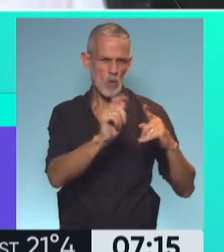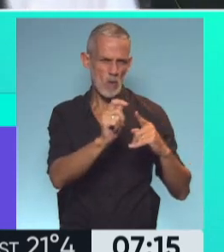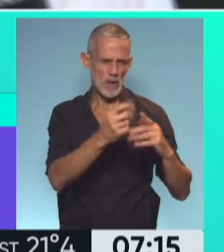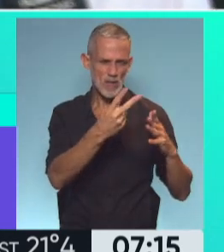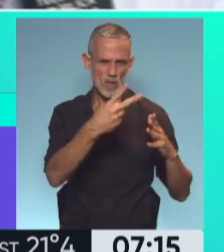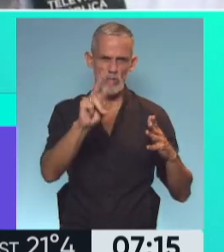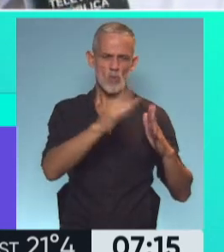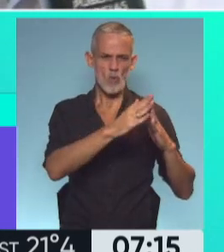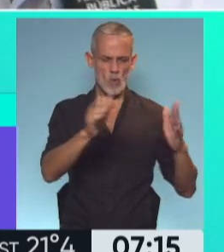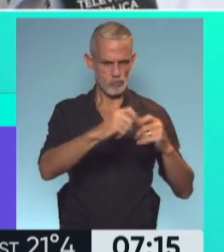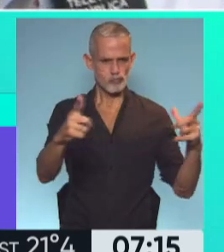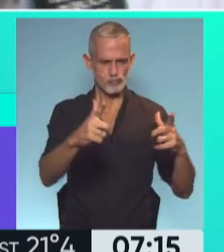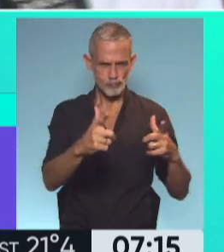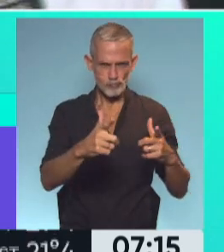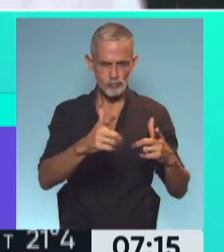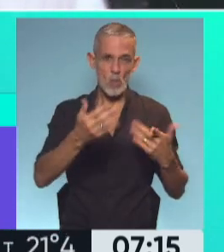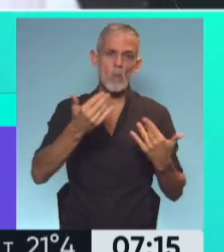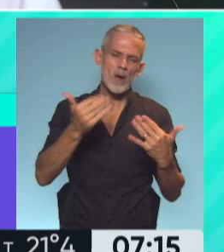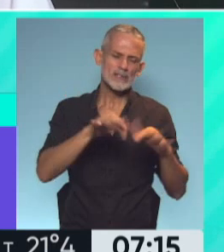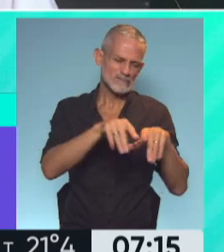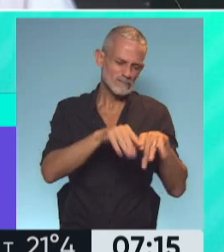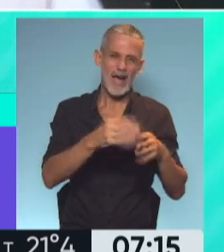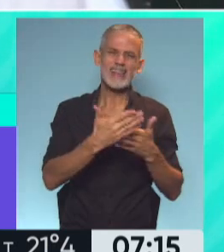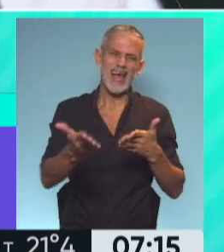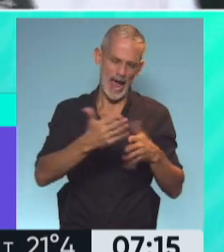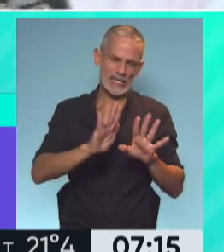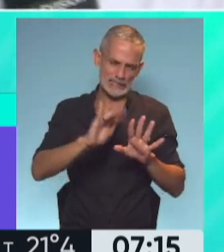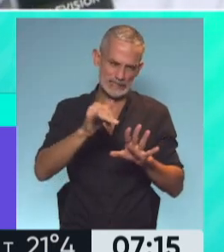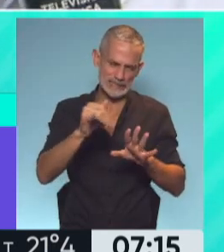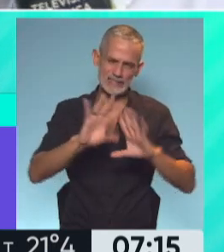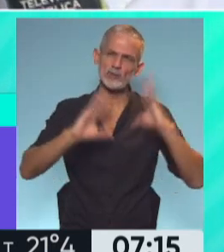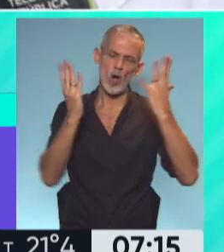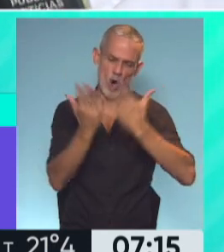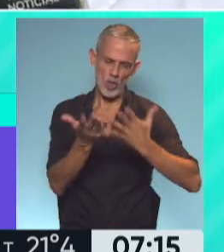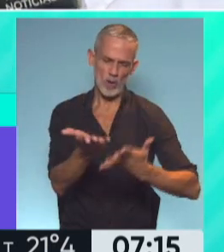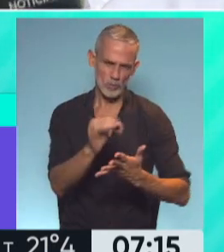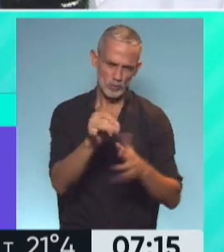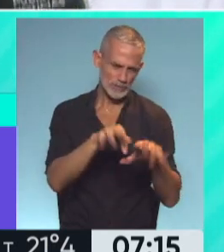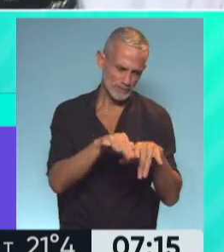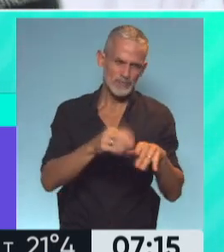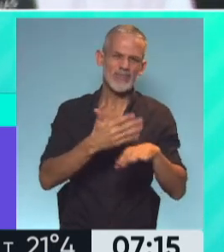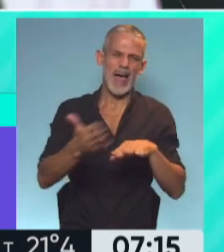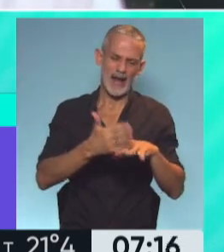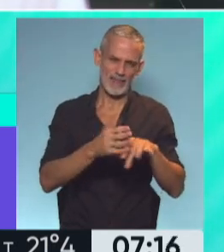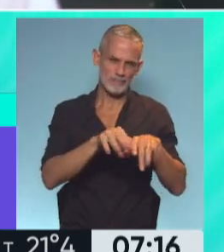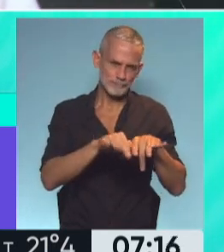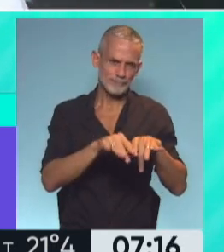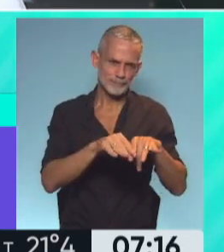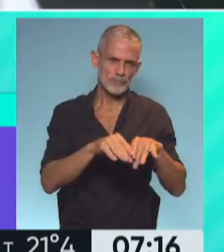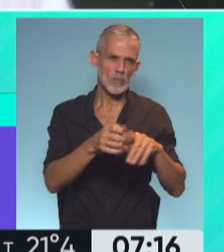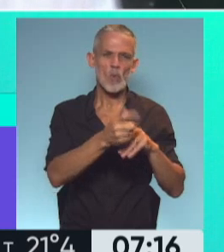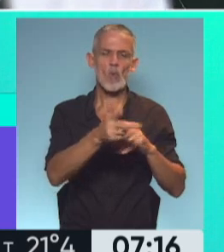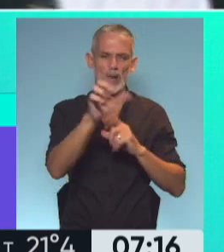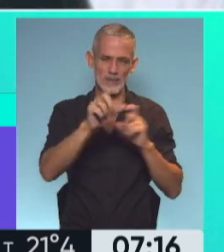distintas explicaciones, como una carga tardía de datos, lo cual sucedió en todo el mundo. Pero otra explicación, otra